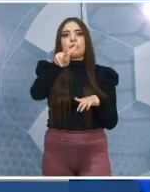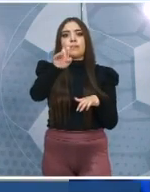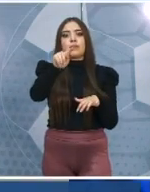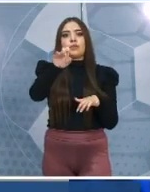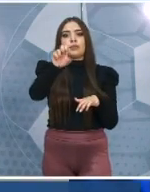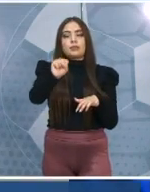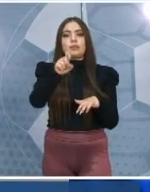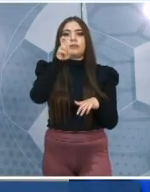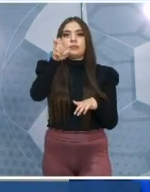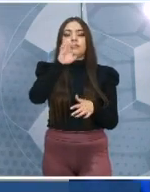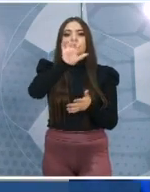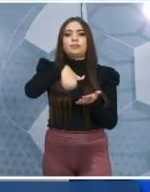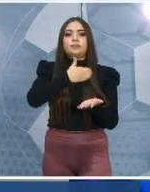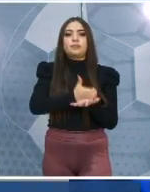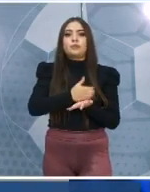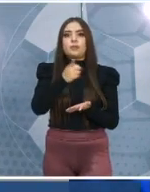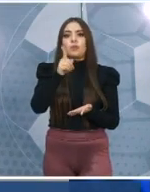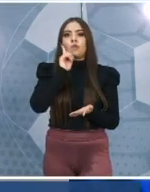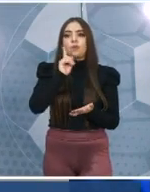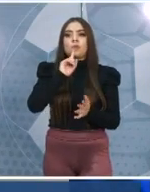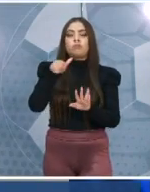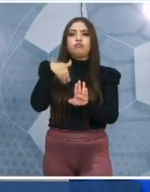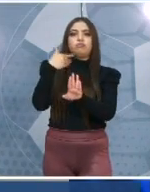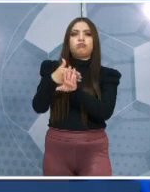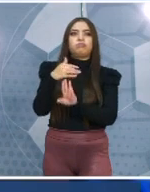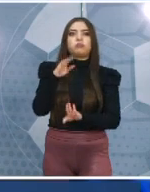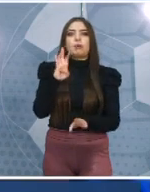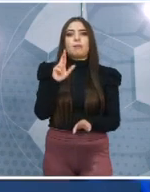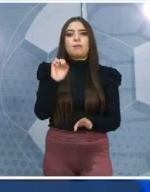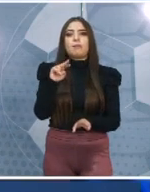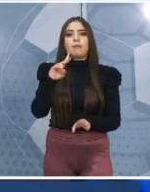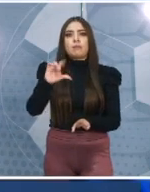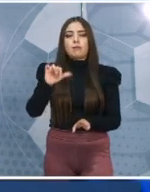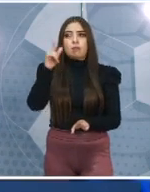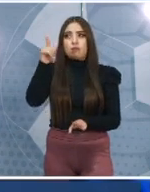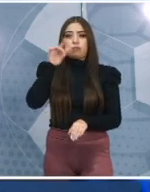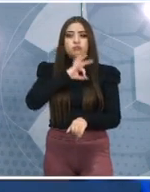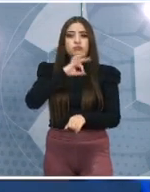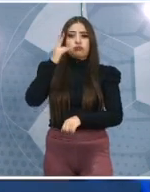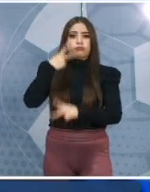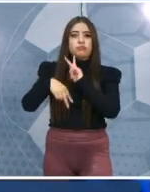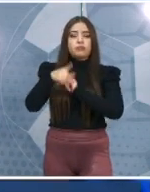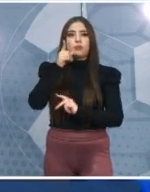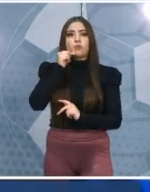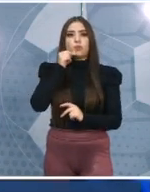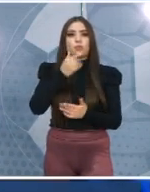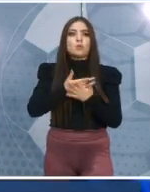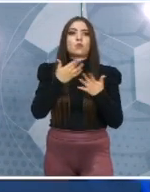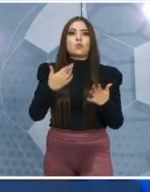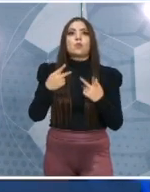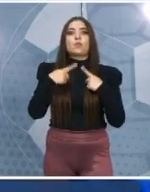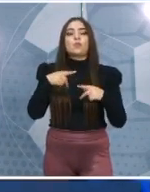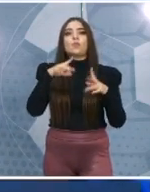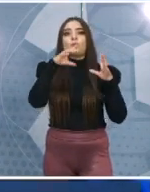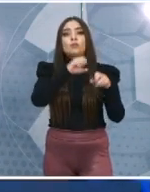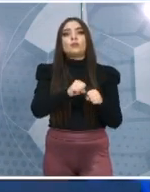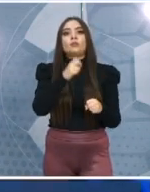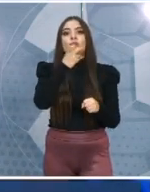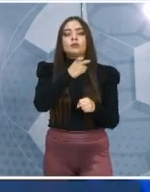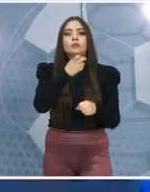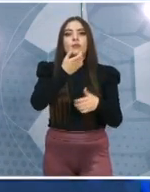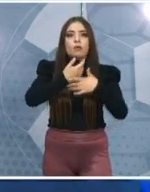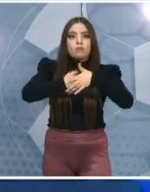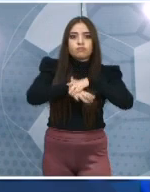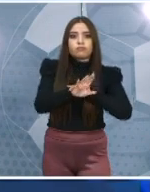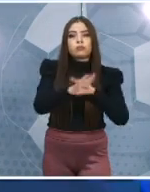Brenda Briceño, quien solicitó el apoyo de la Policía Municipal, ya que el hoy detenido había irrumpido en su domicilio para agredirla